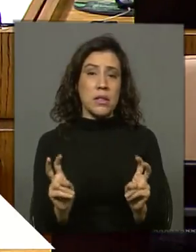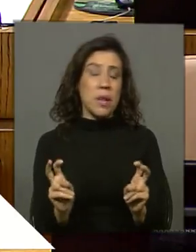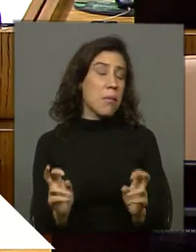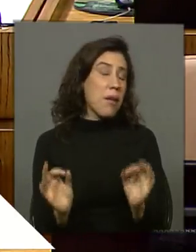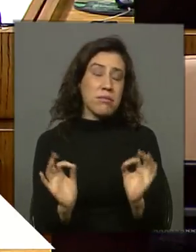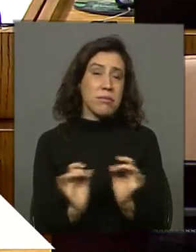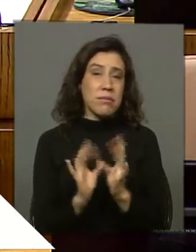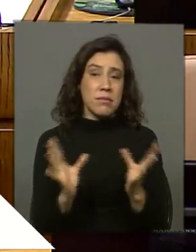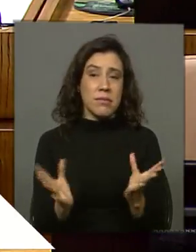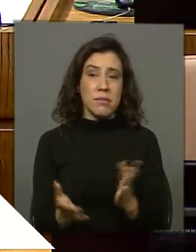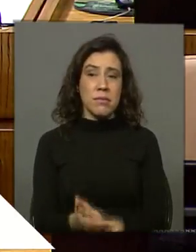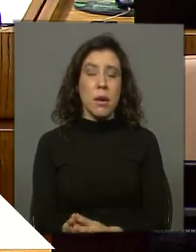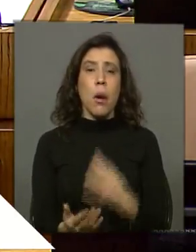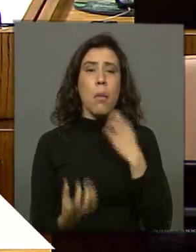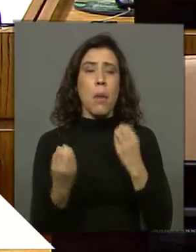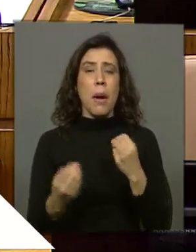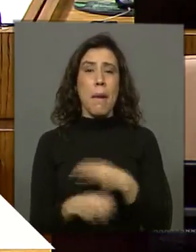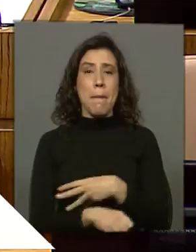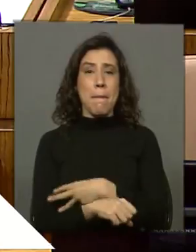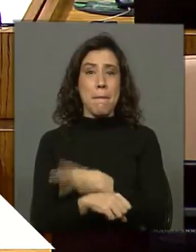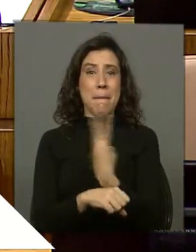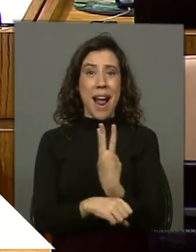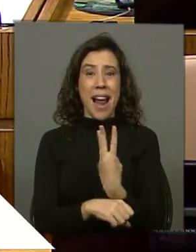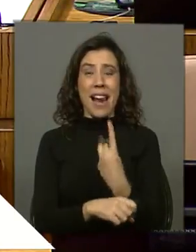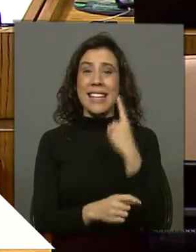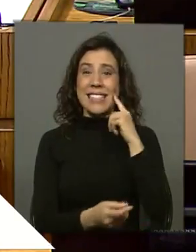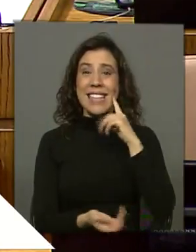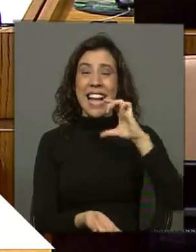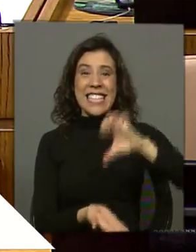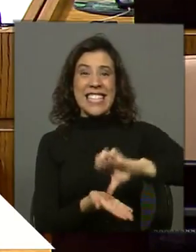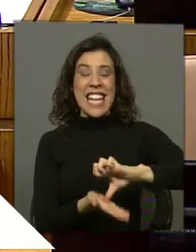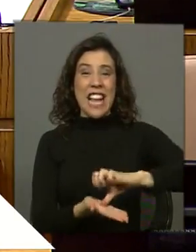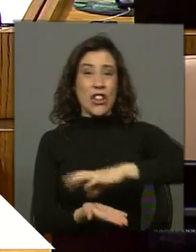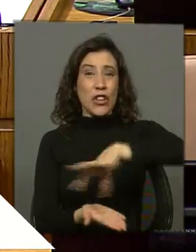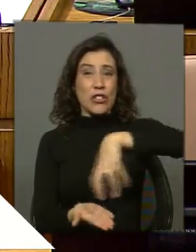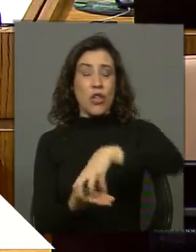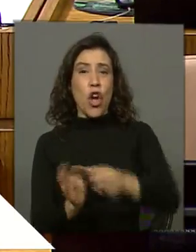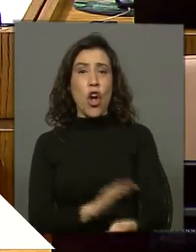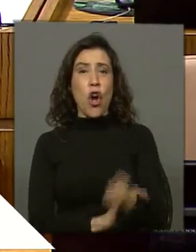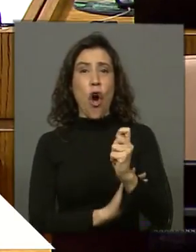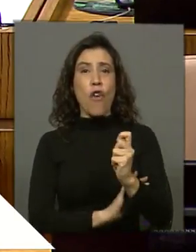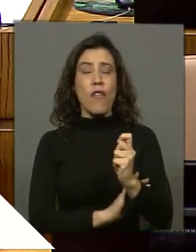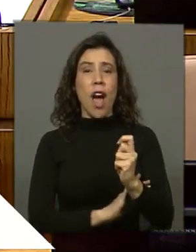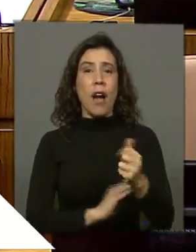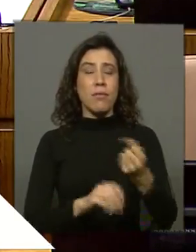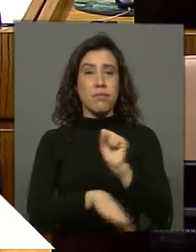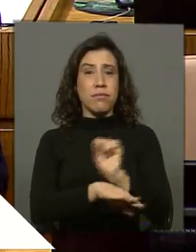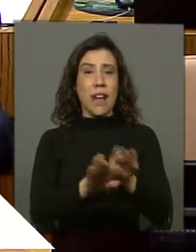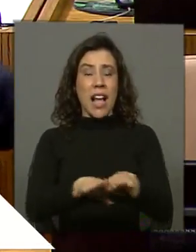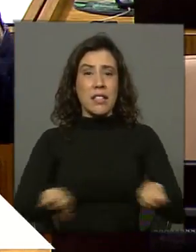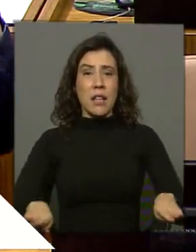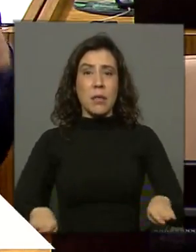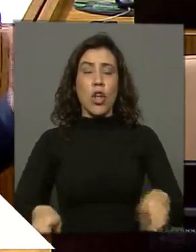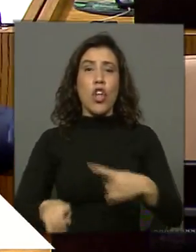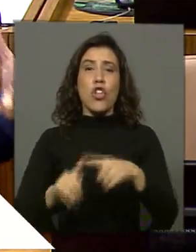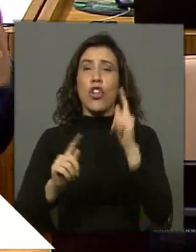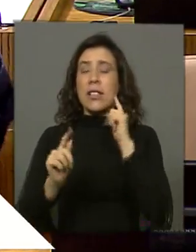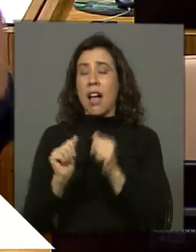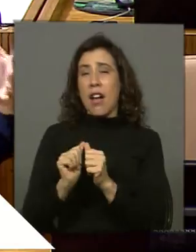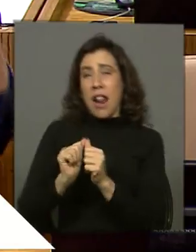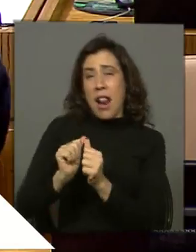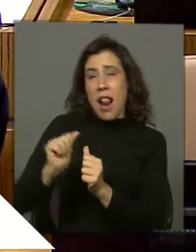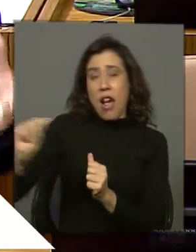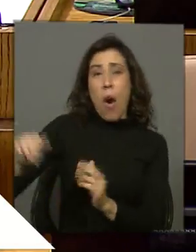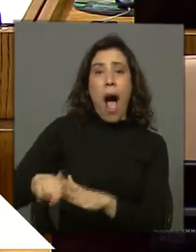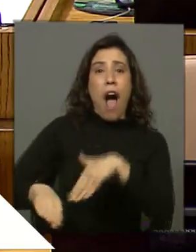¿por qué los malls que están en los centros de las ciudades cobran estacionamiento y aquellos que están en los exteriores